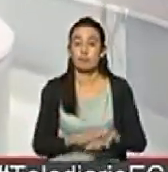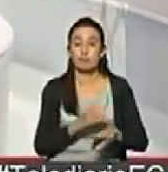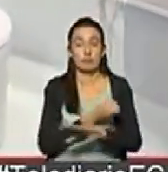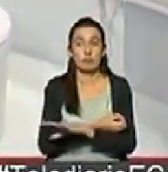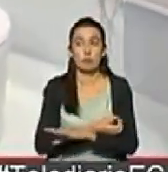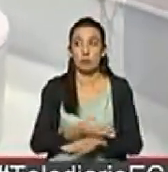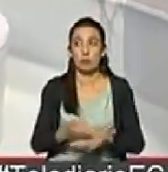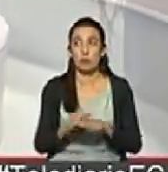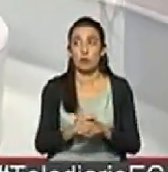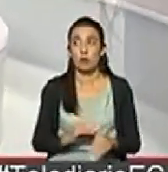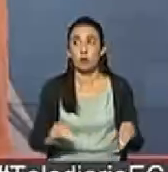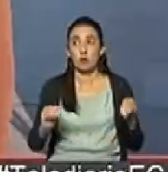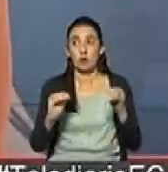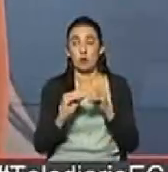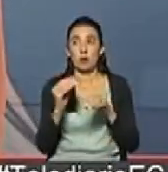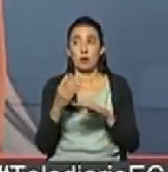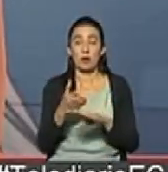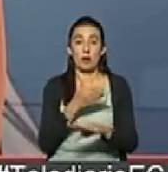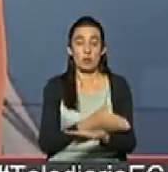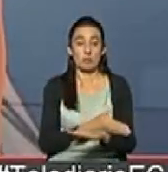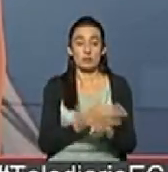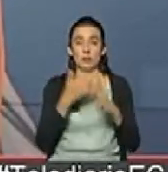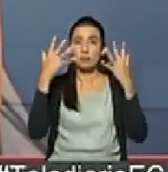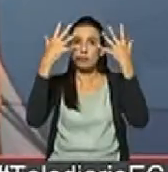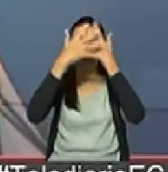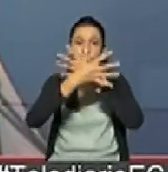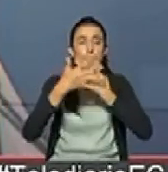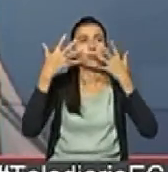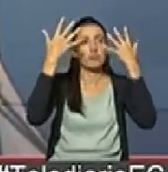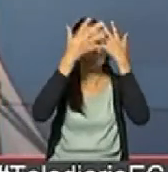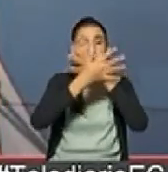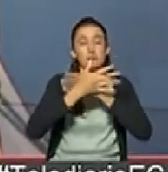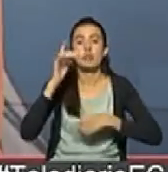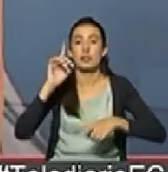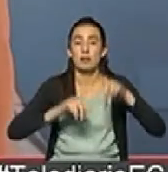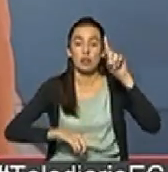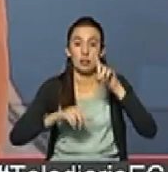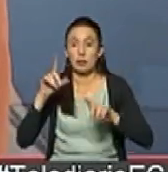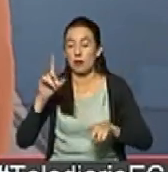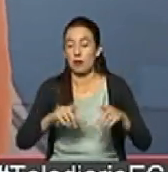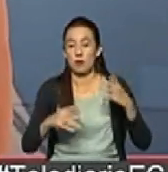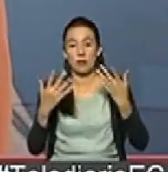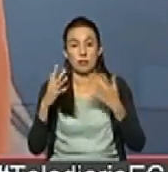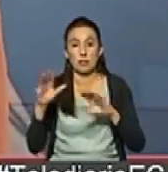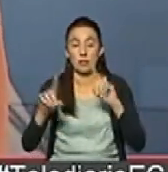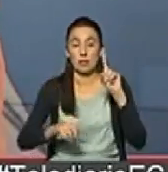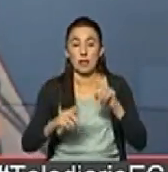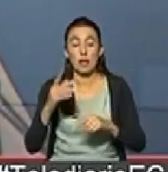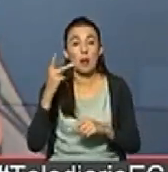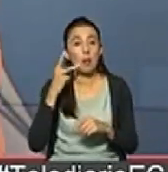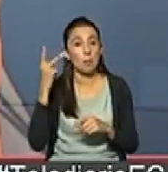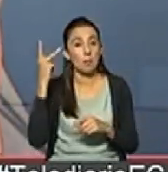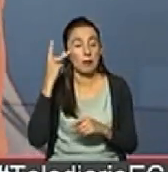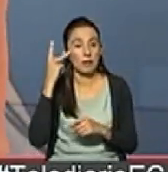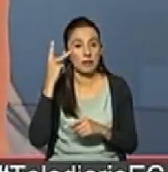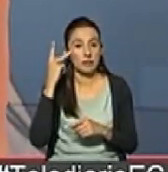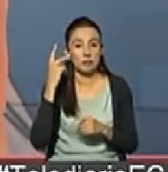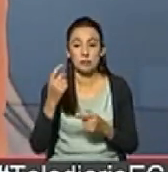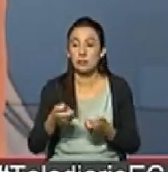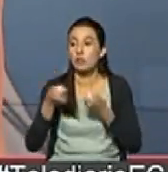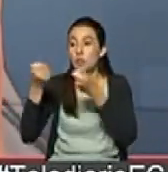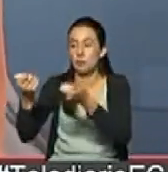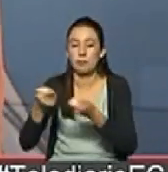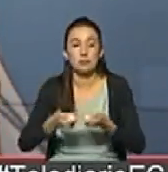recomendable. Mucho más pronto, incluso los niños están distraídos y pues a través de los dispositivos se entretienen. Los padres muchas veces les dan como para